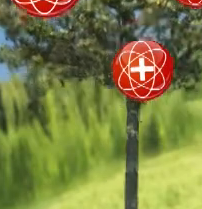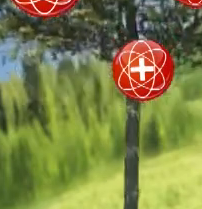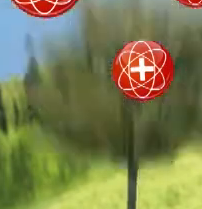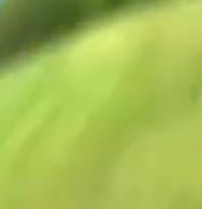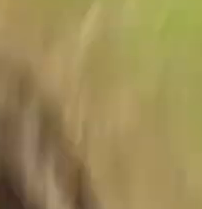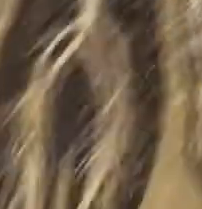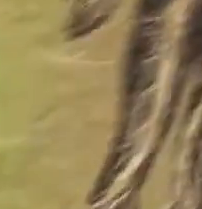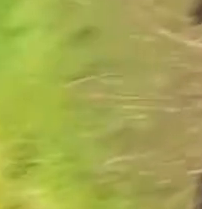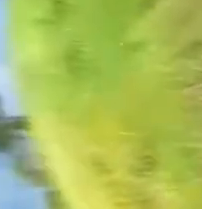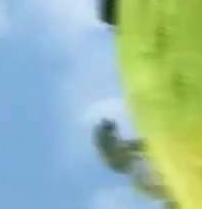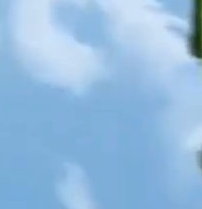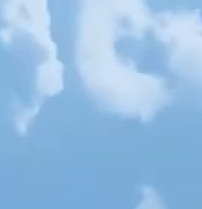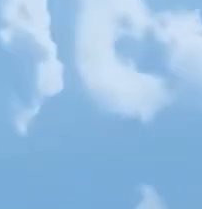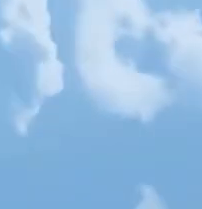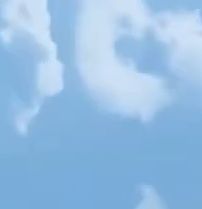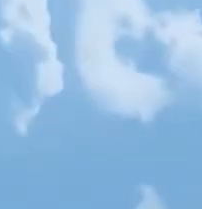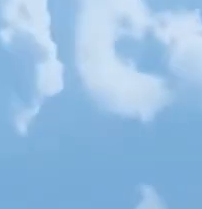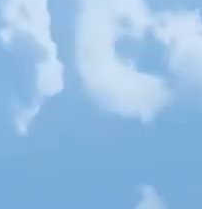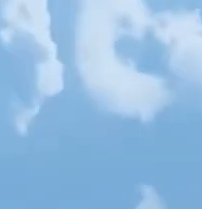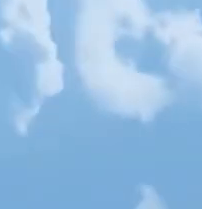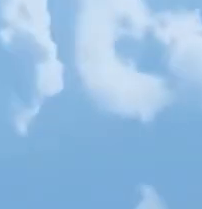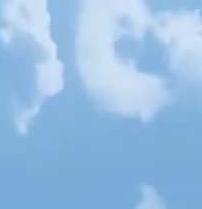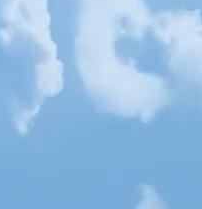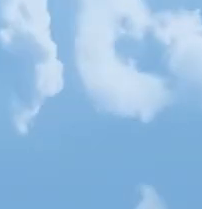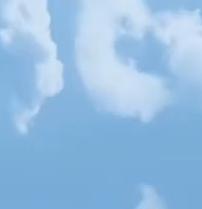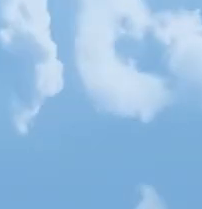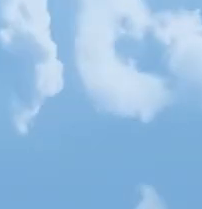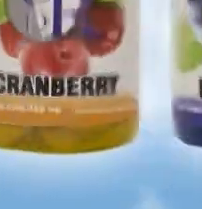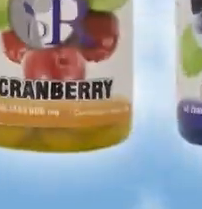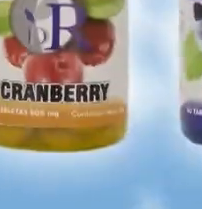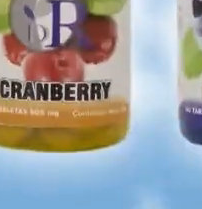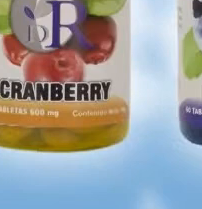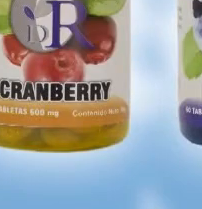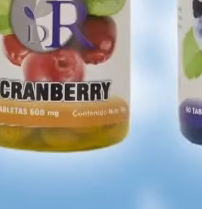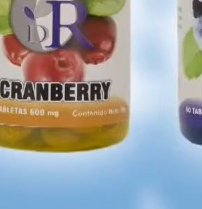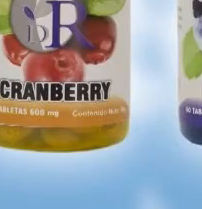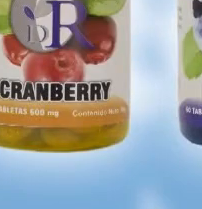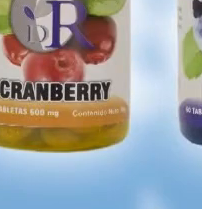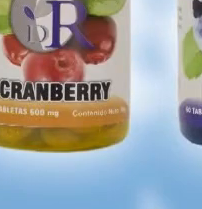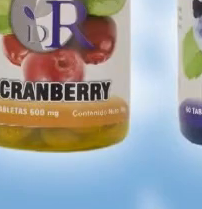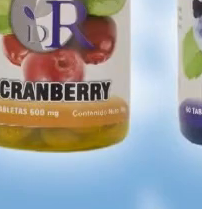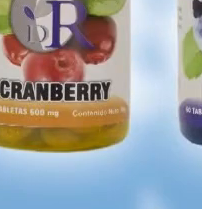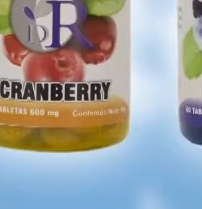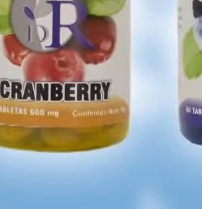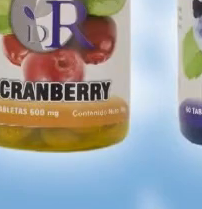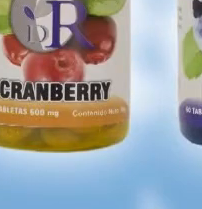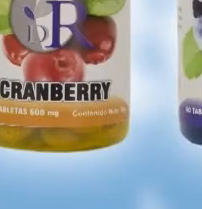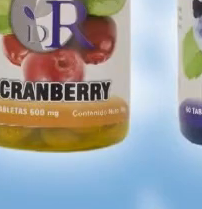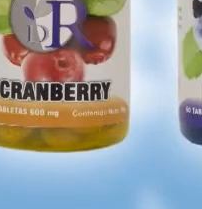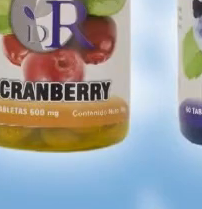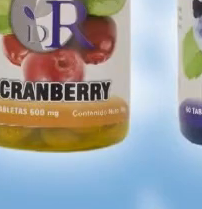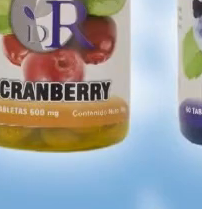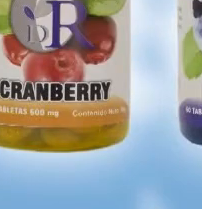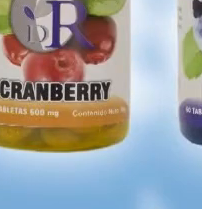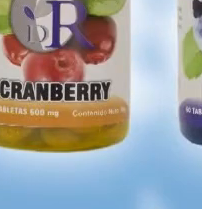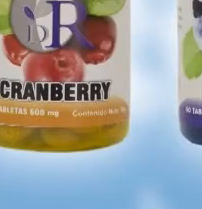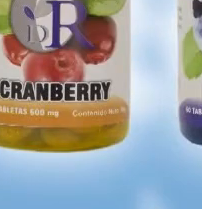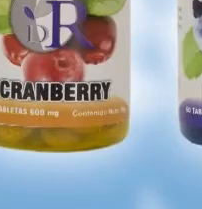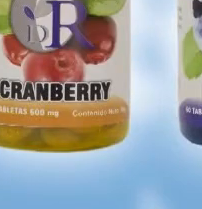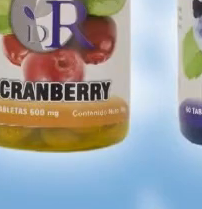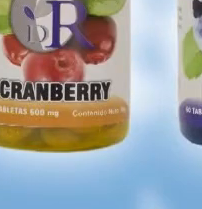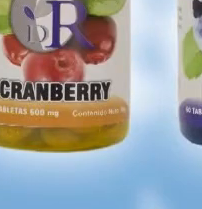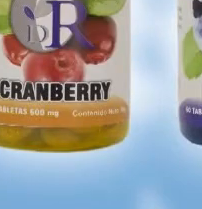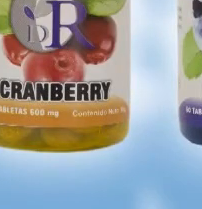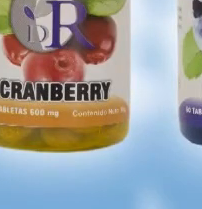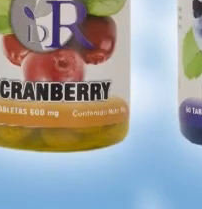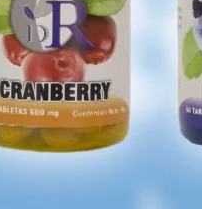inmunológico. Para mantener el cuerpo saludable, los arándanos o berries, de medicamentos Dr. Rojas,